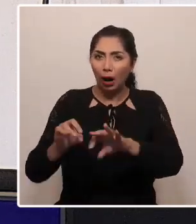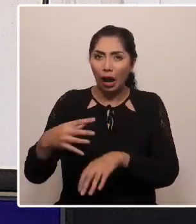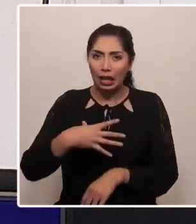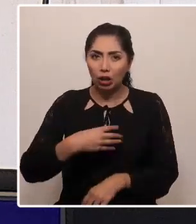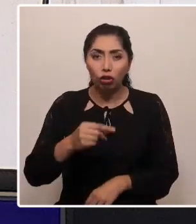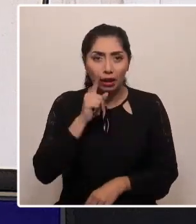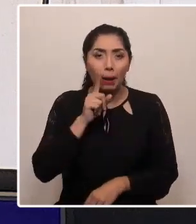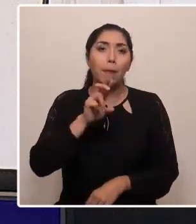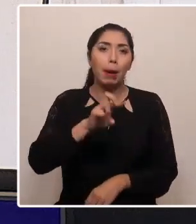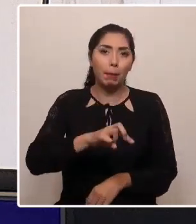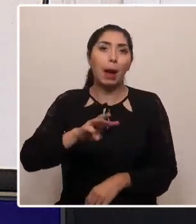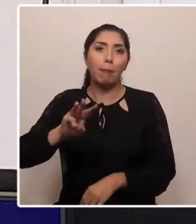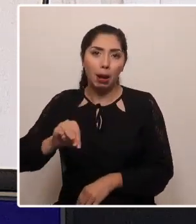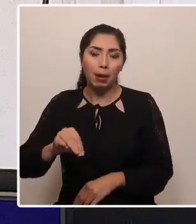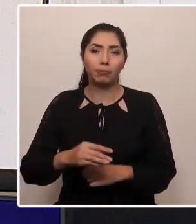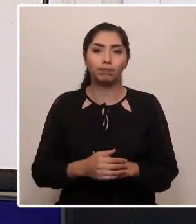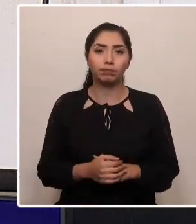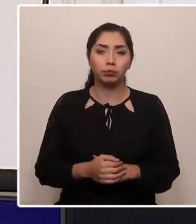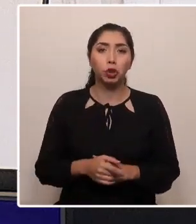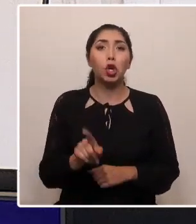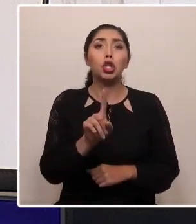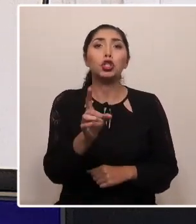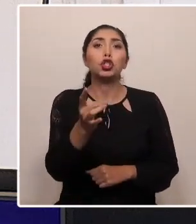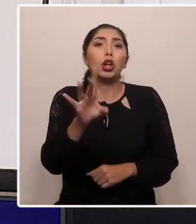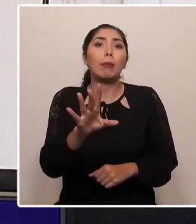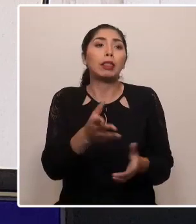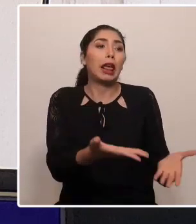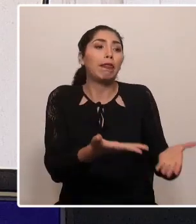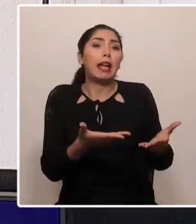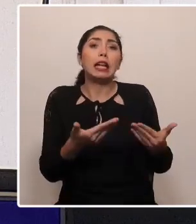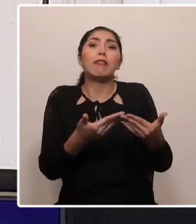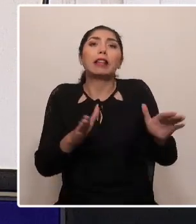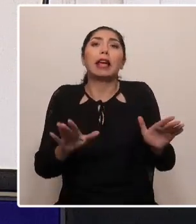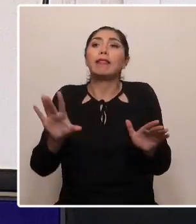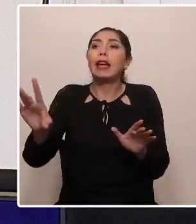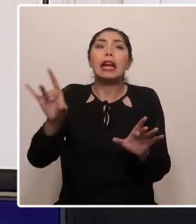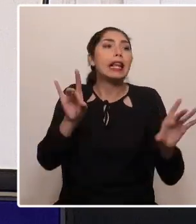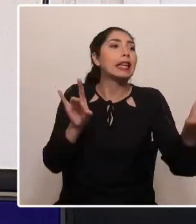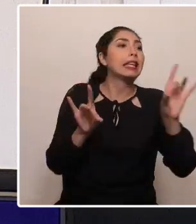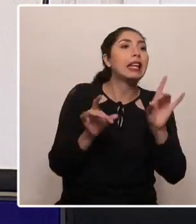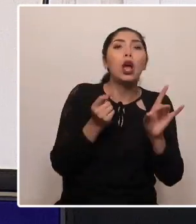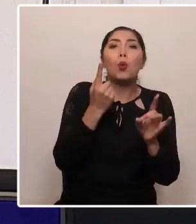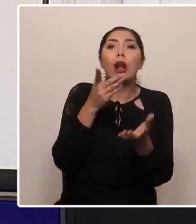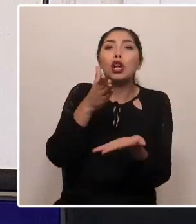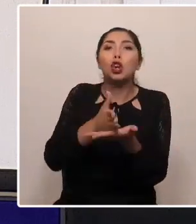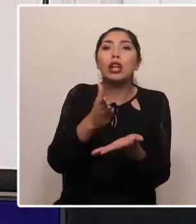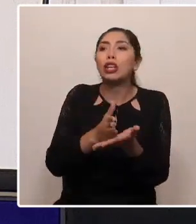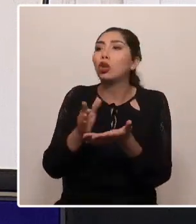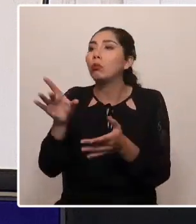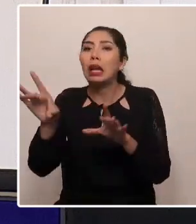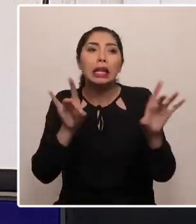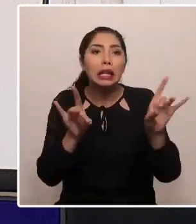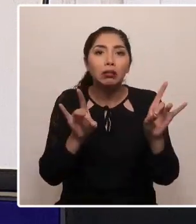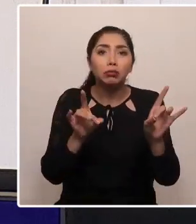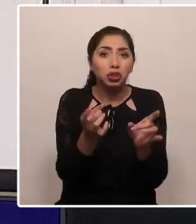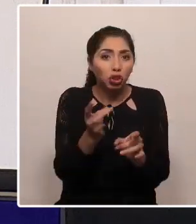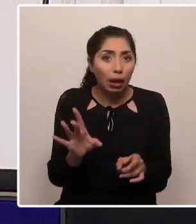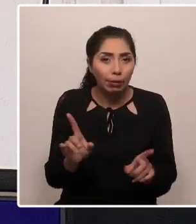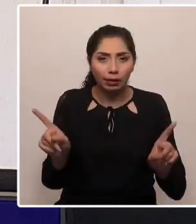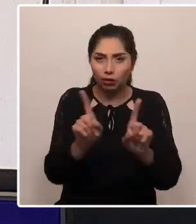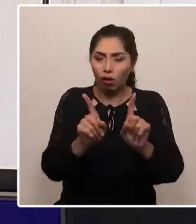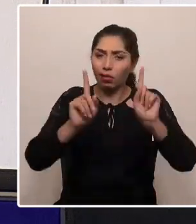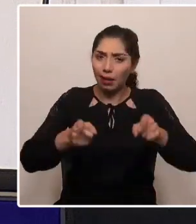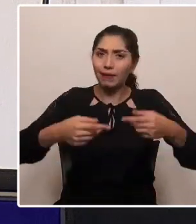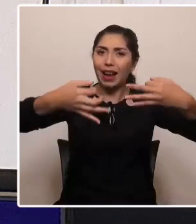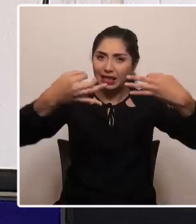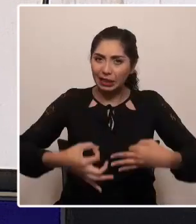conformar con que nos den simplemente la libertad de elegir a qué establecimiento llevar a nuestros hijos, sino que debe asegurarse el